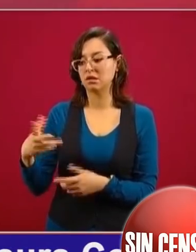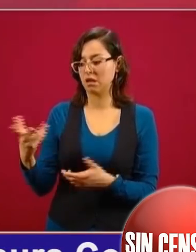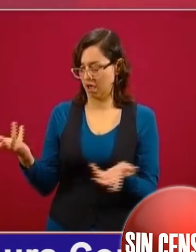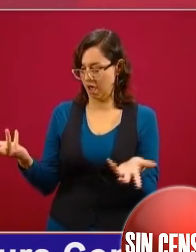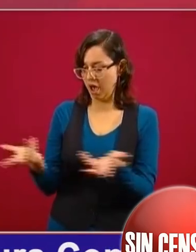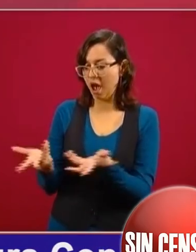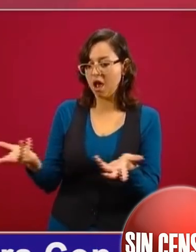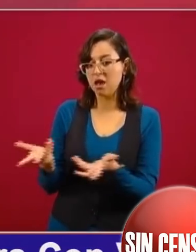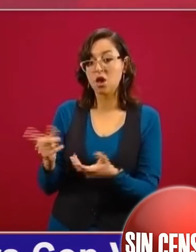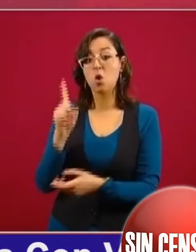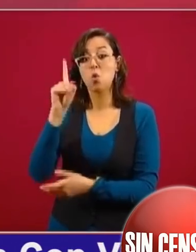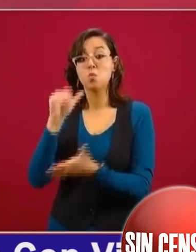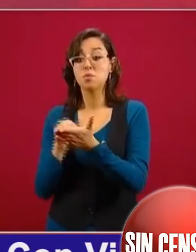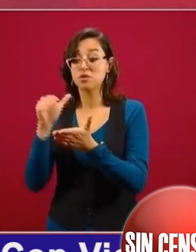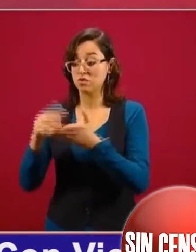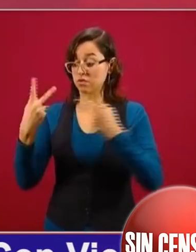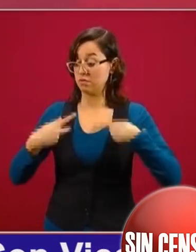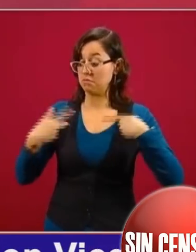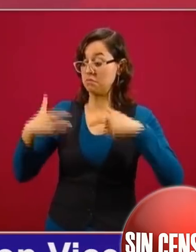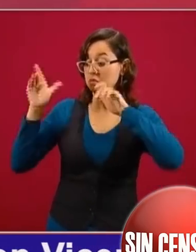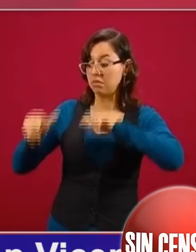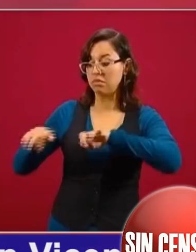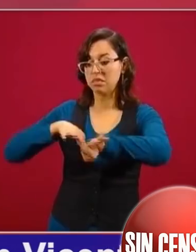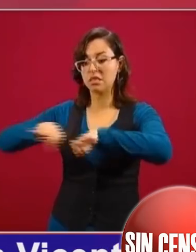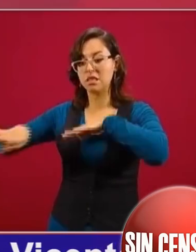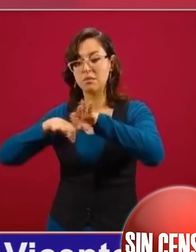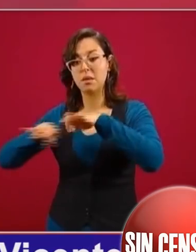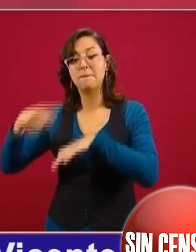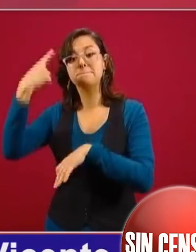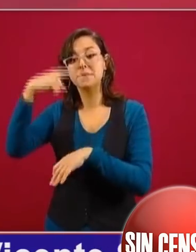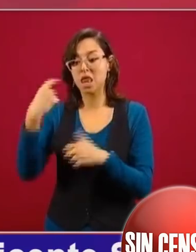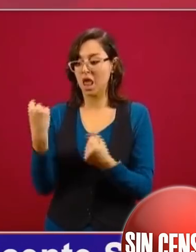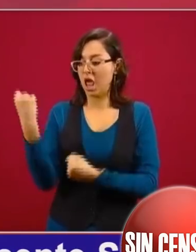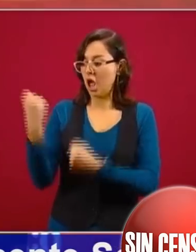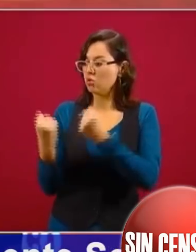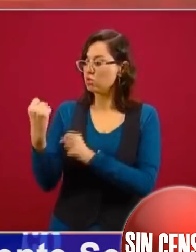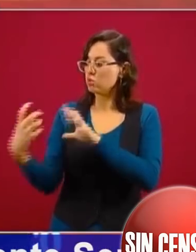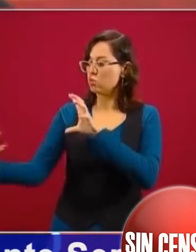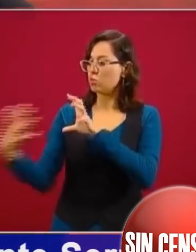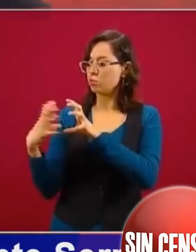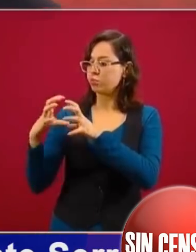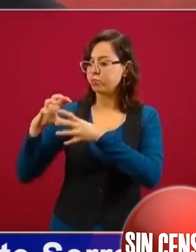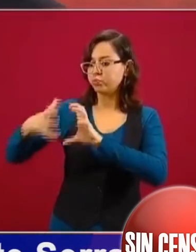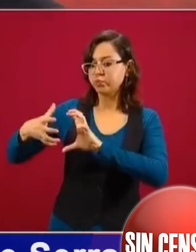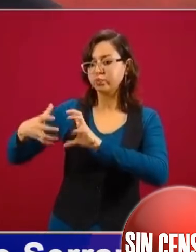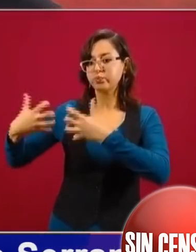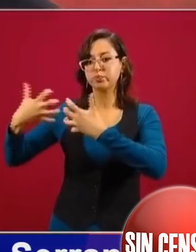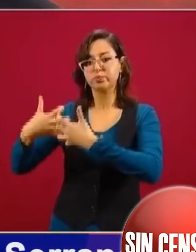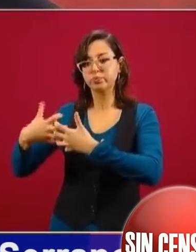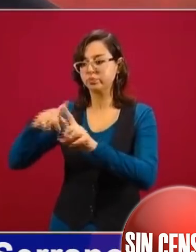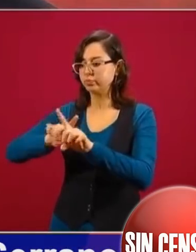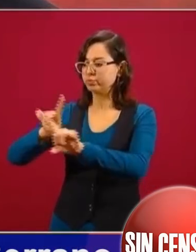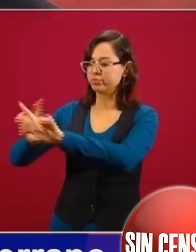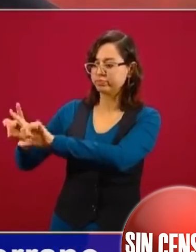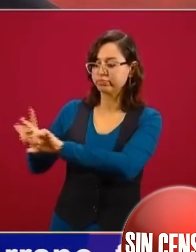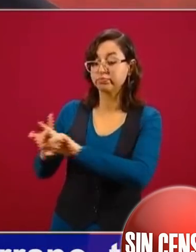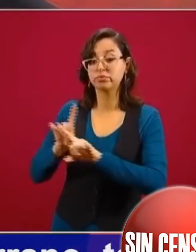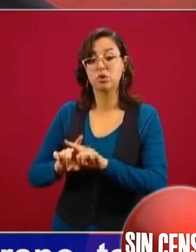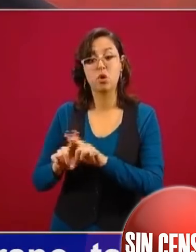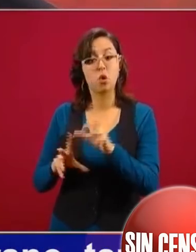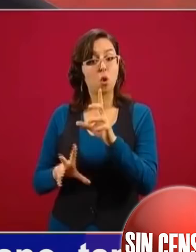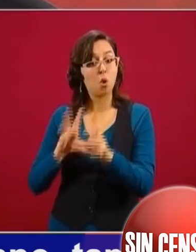generan 1 millón de empleos en todo el proceso, toda la cadena de la